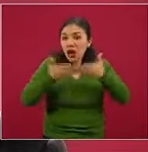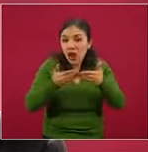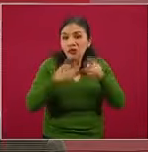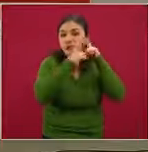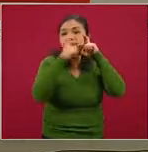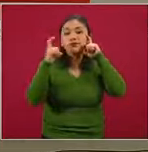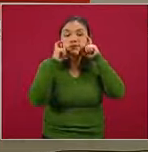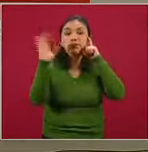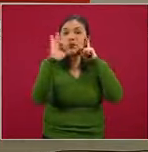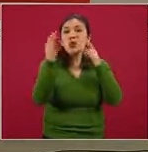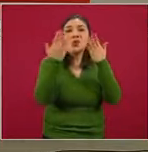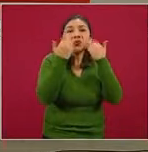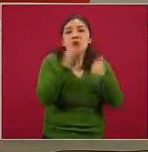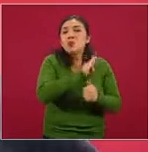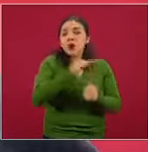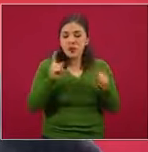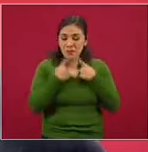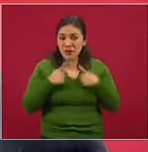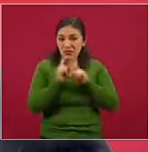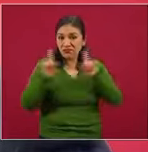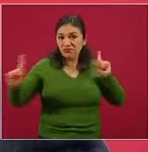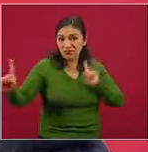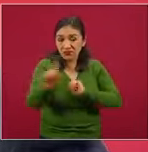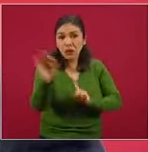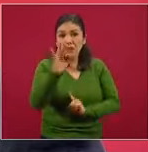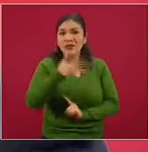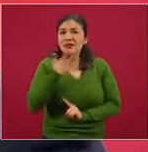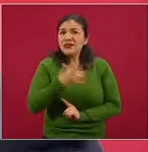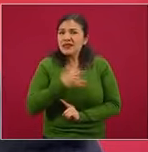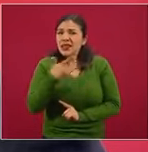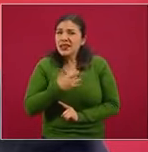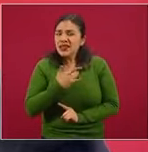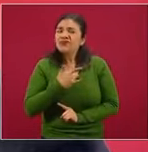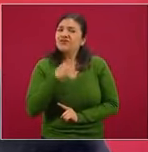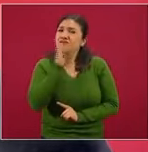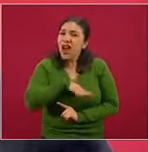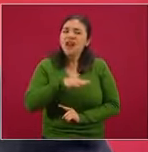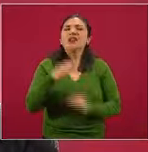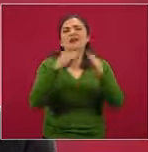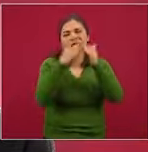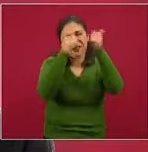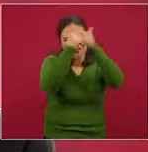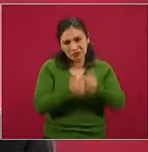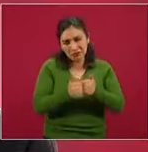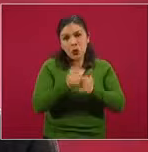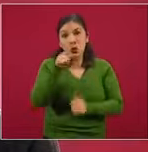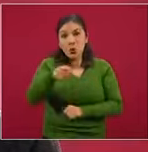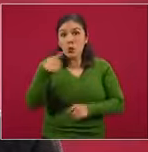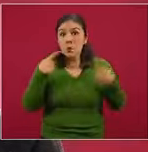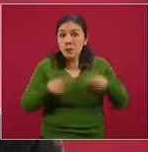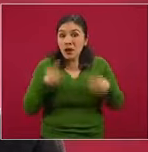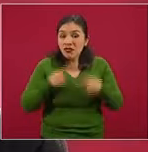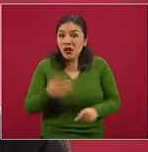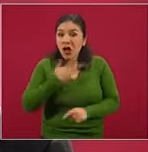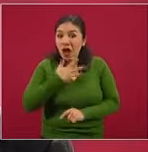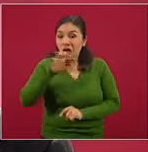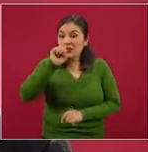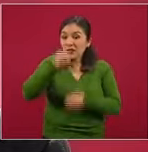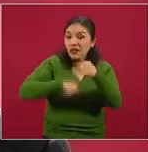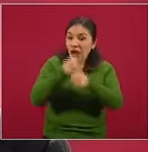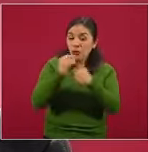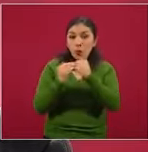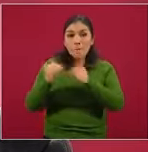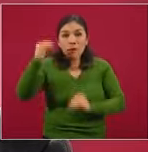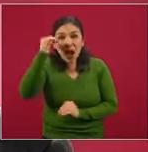cerrados en los que no es factible tener la sana distancia. Si tenemos síntomas, quedarnos en casa. Si somos personas que tenemos 60 o más